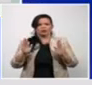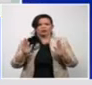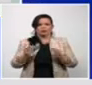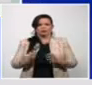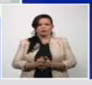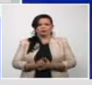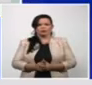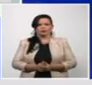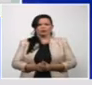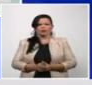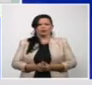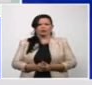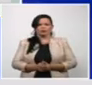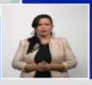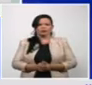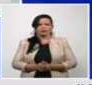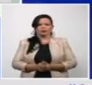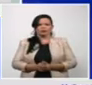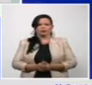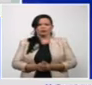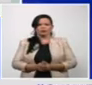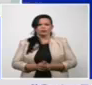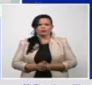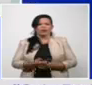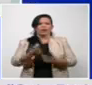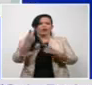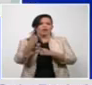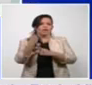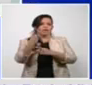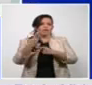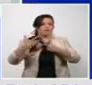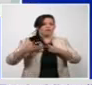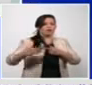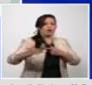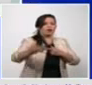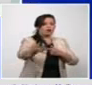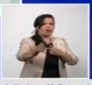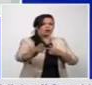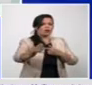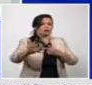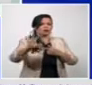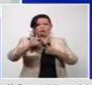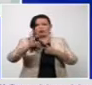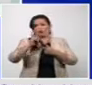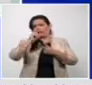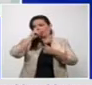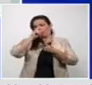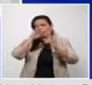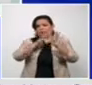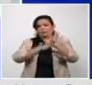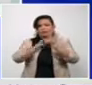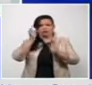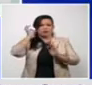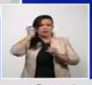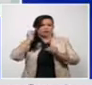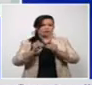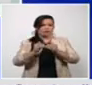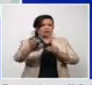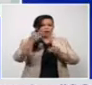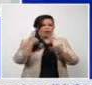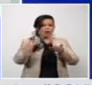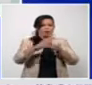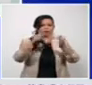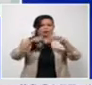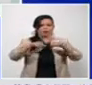días del mes, nos quedan 12, este mes es de 28 días. Febrero con 13.173